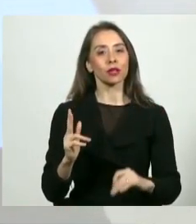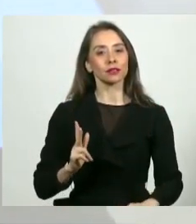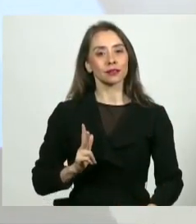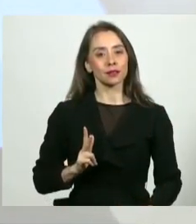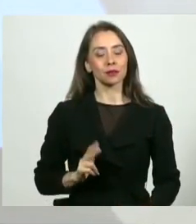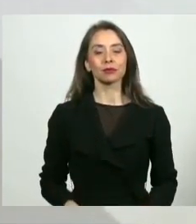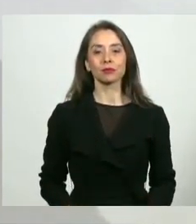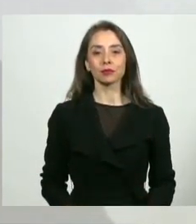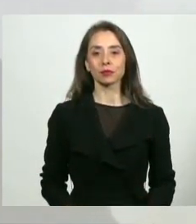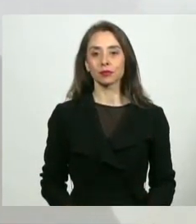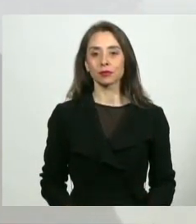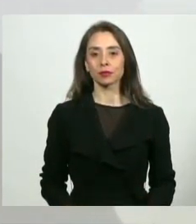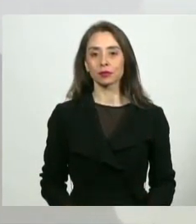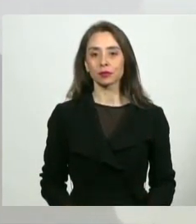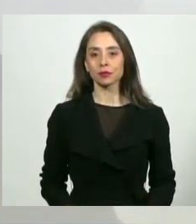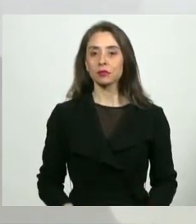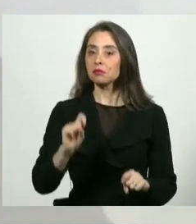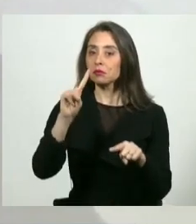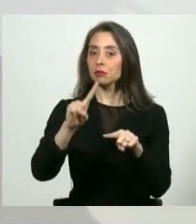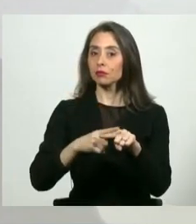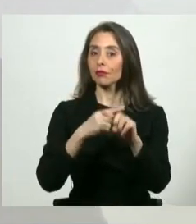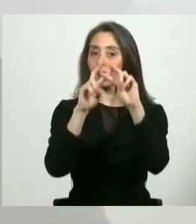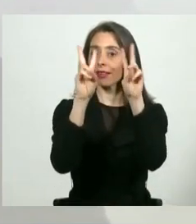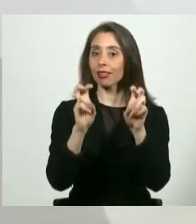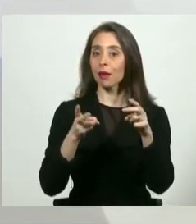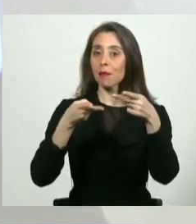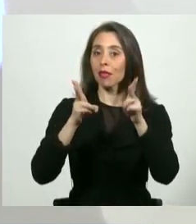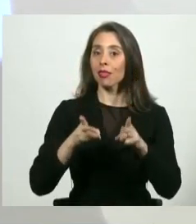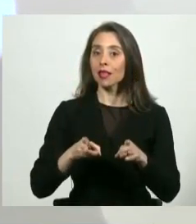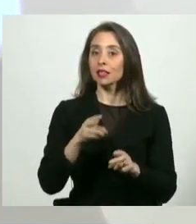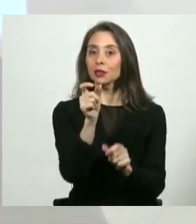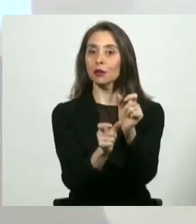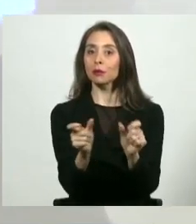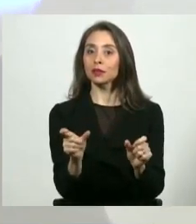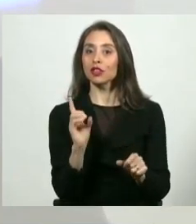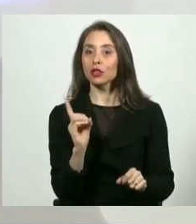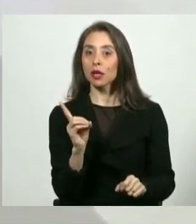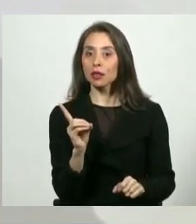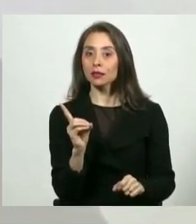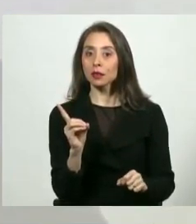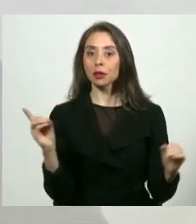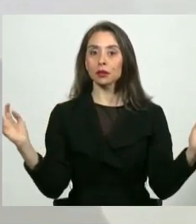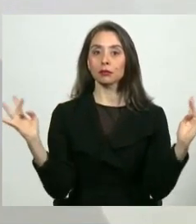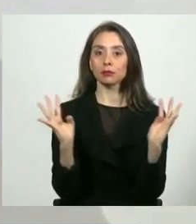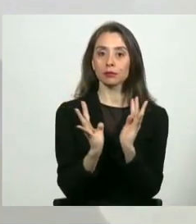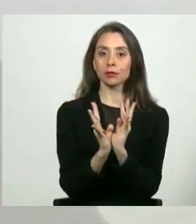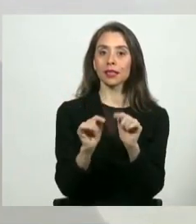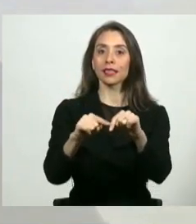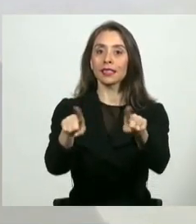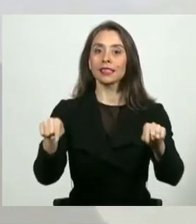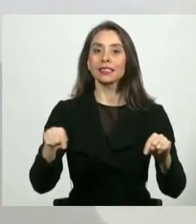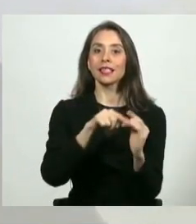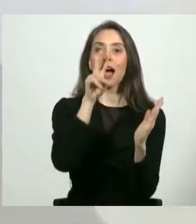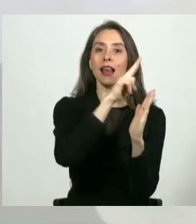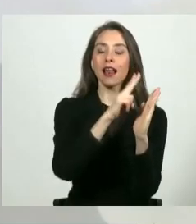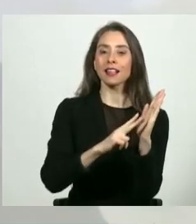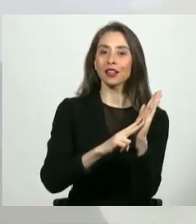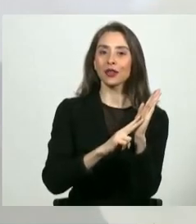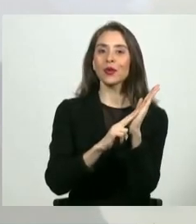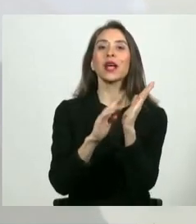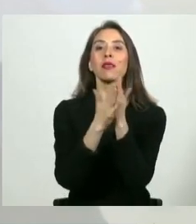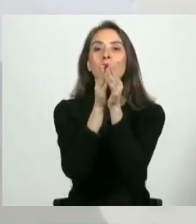señores. Una vez más, el tema de los derechos de las personas con discapacidad nos reúne en nuestra sala de lectura de la Biblioteca